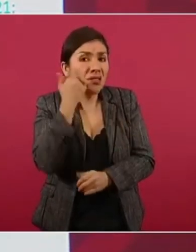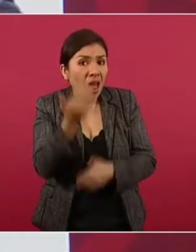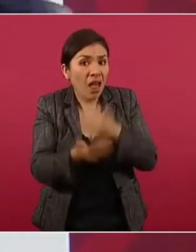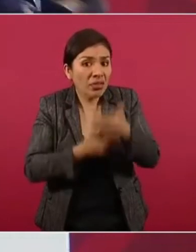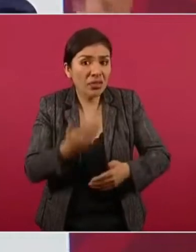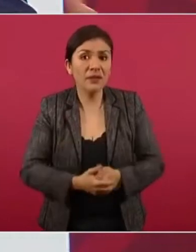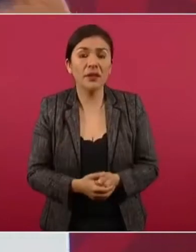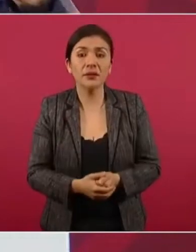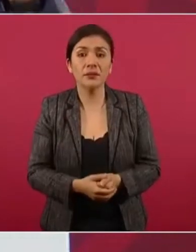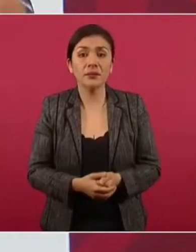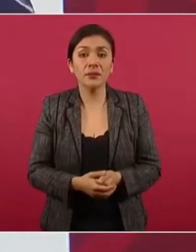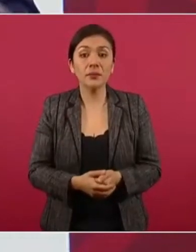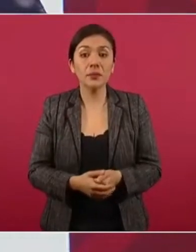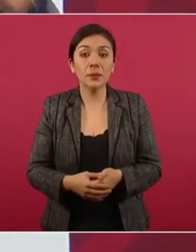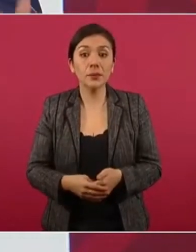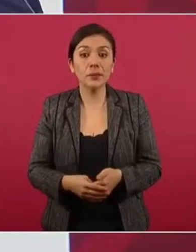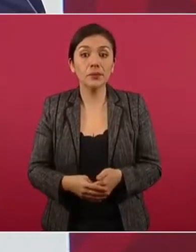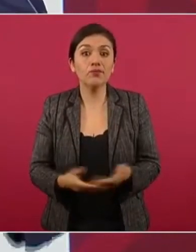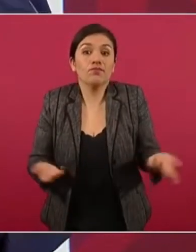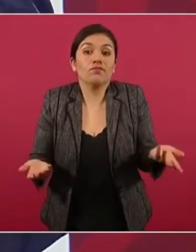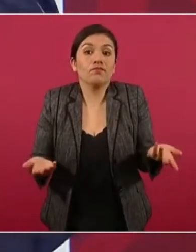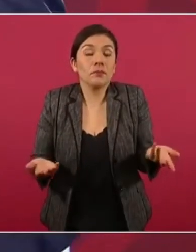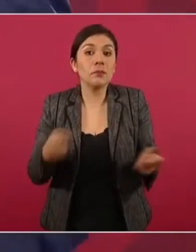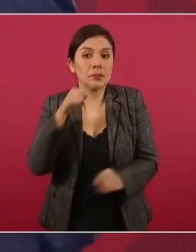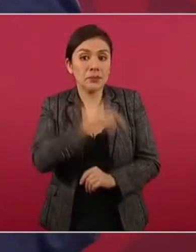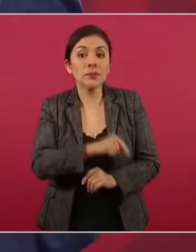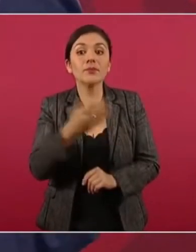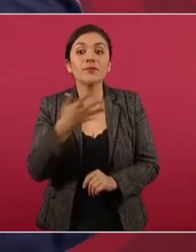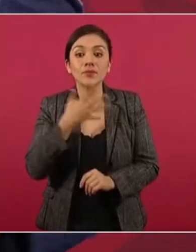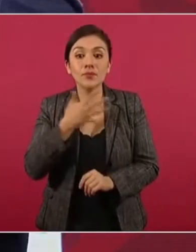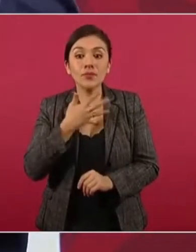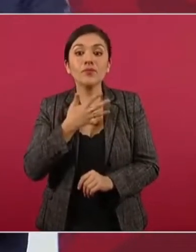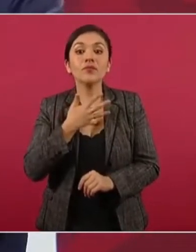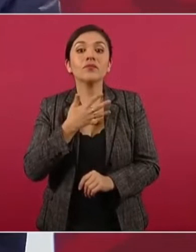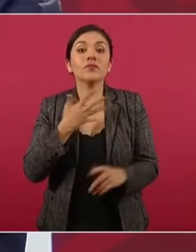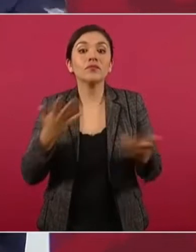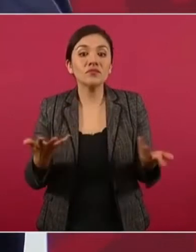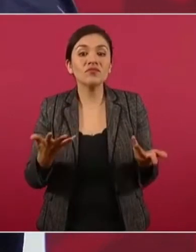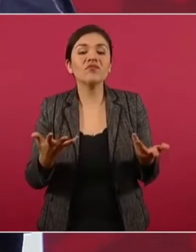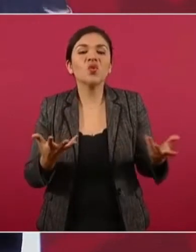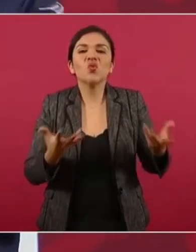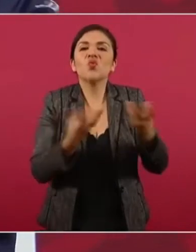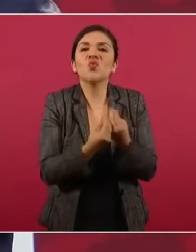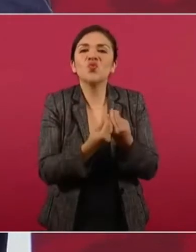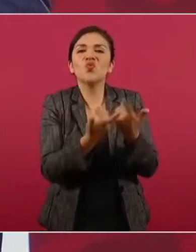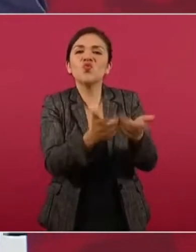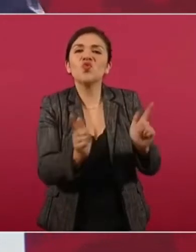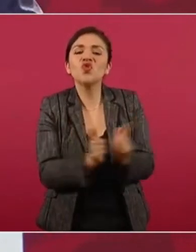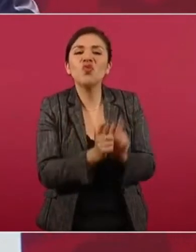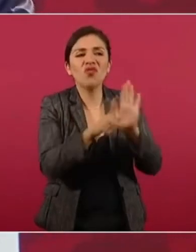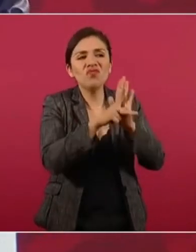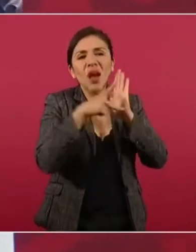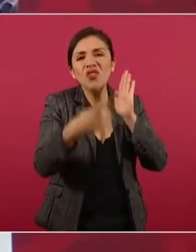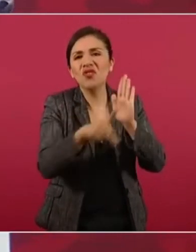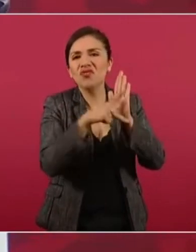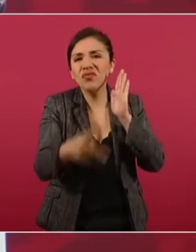Y tienen pues a sus intelectuales,